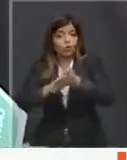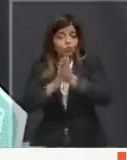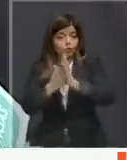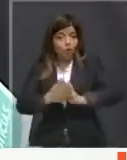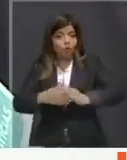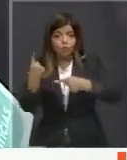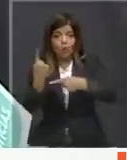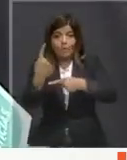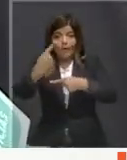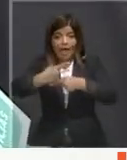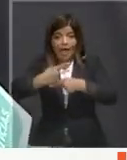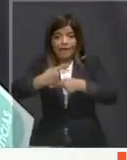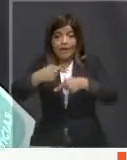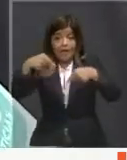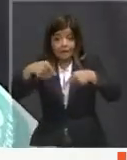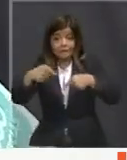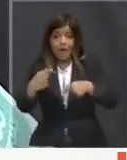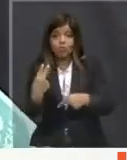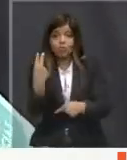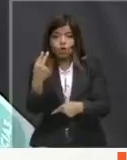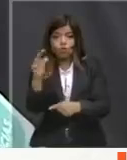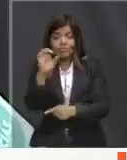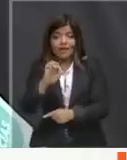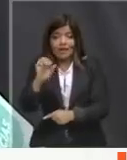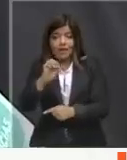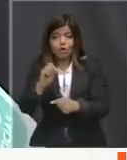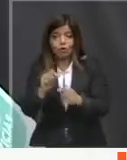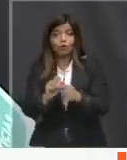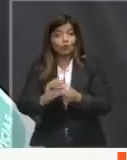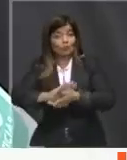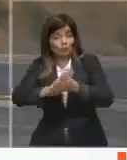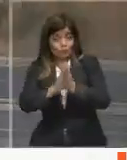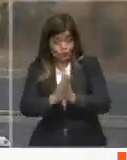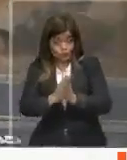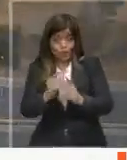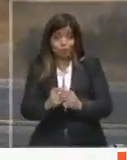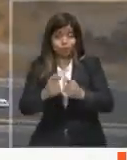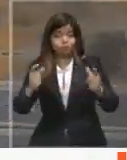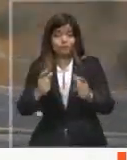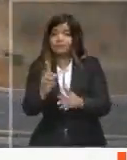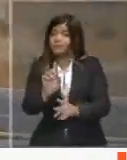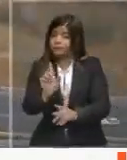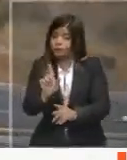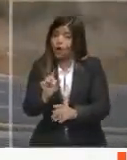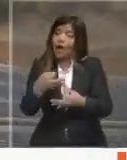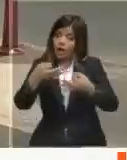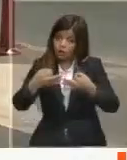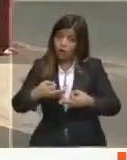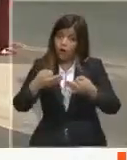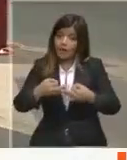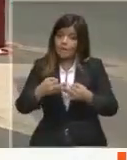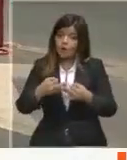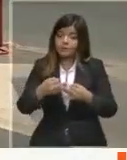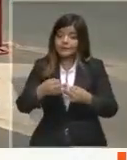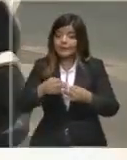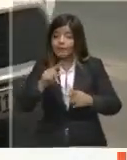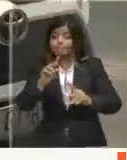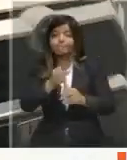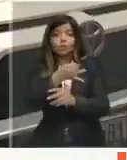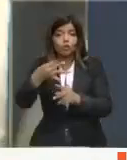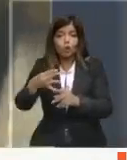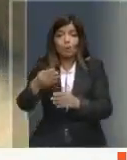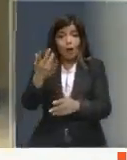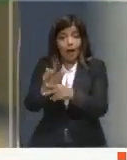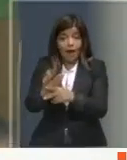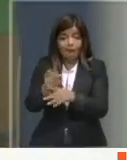peajes este 2 de enero no tenga un alza total, que es la que correspondía según las cifras que tenemos. Y es por